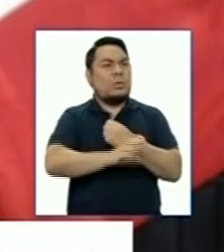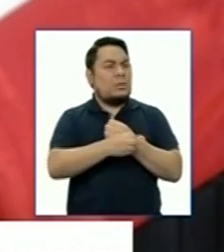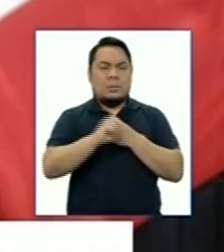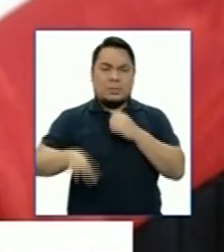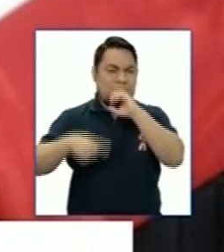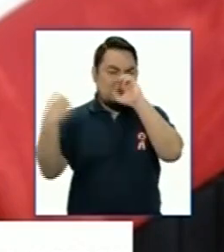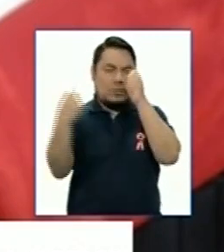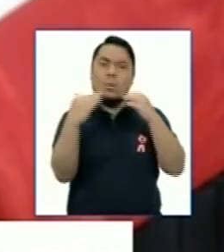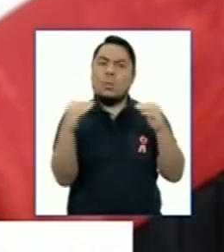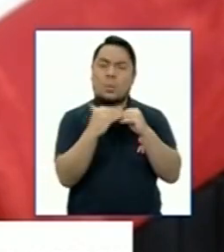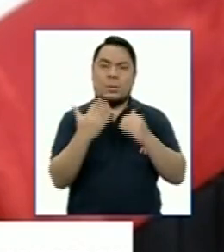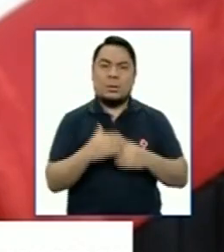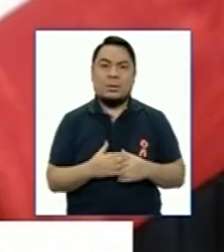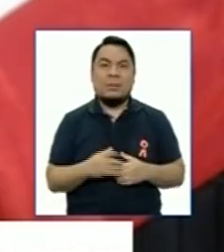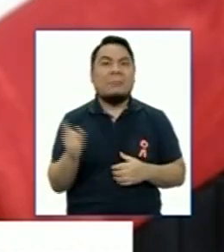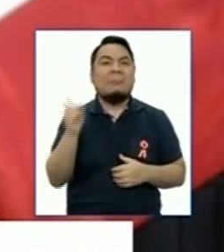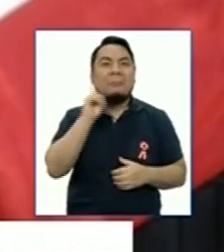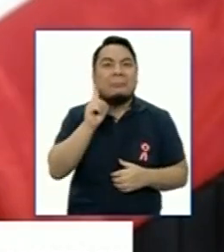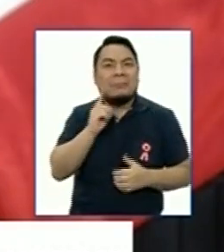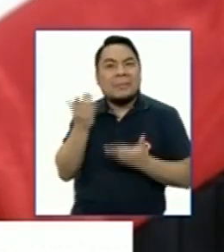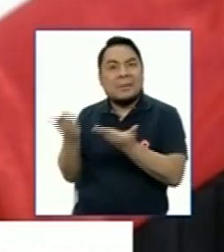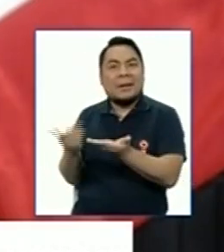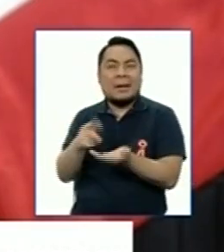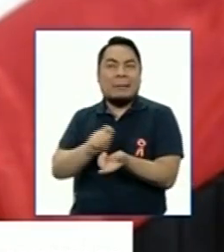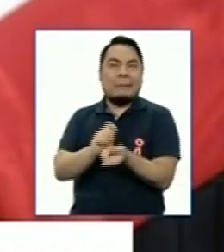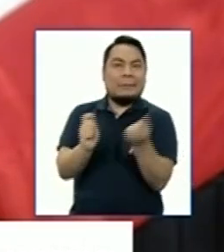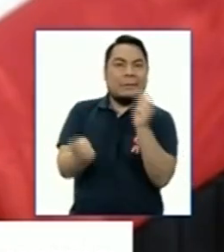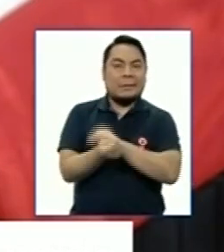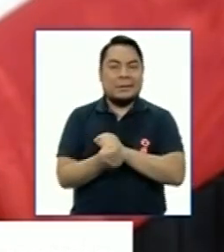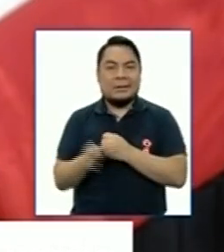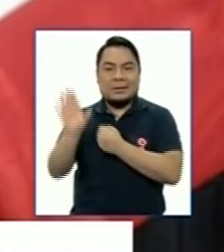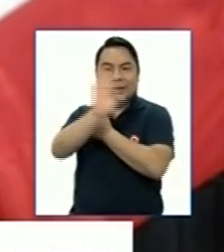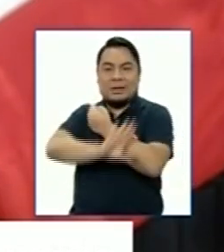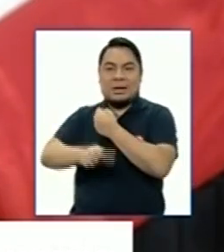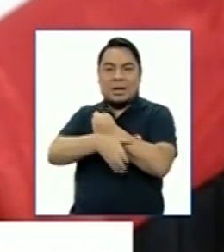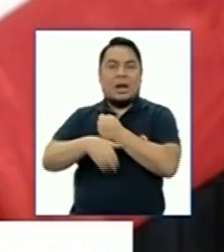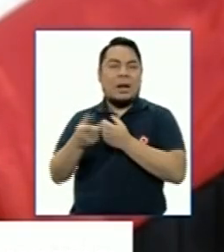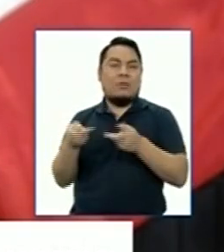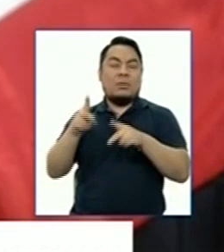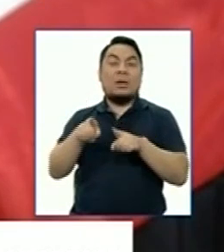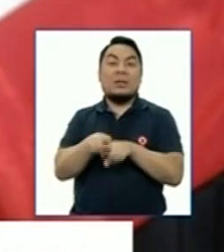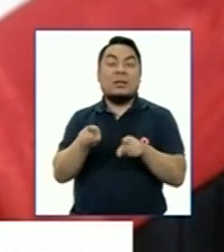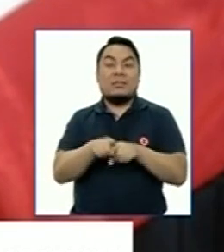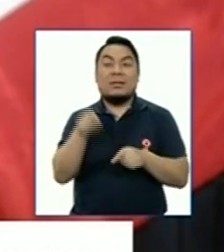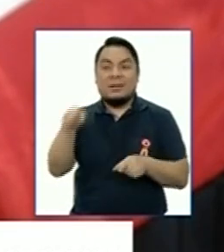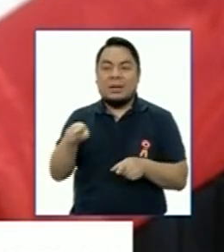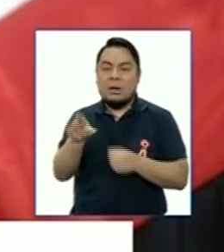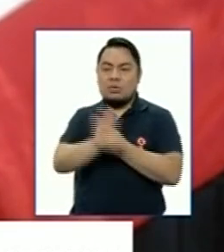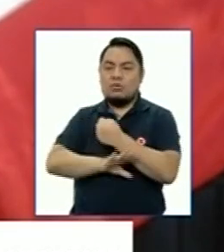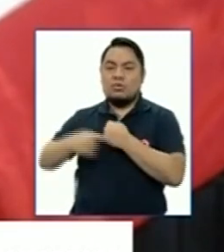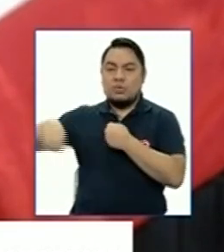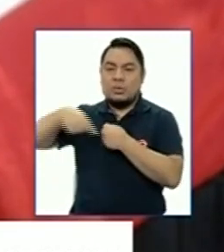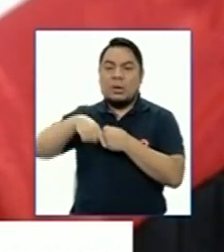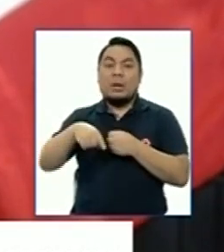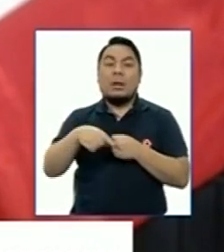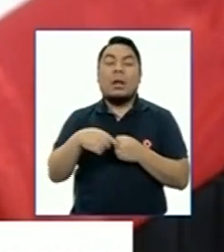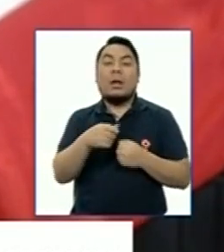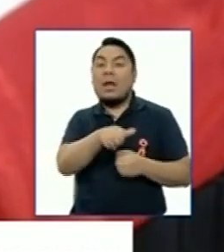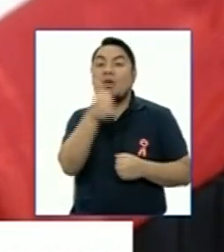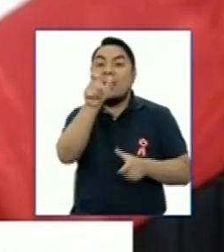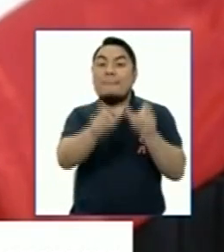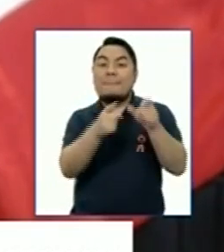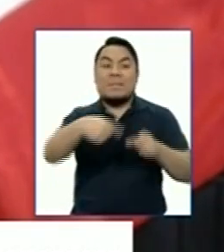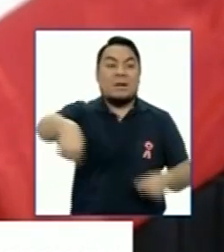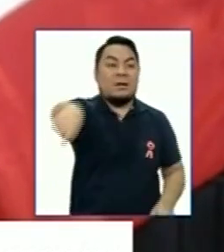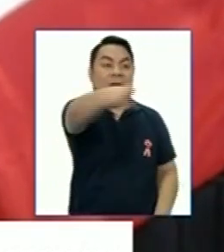así es que podemos organizar las elecciones primarias entonces las dos cosas están muy muy entrelazadas porque sé que hay que actuar